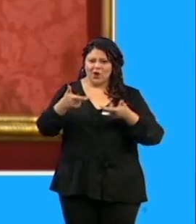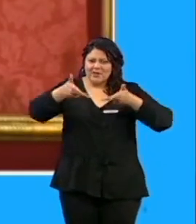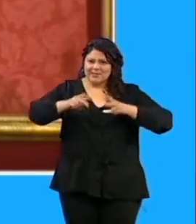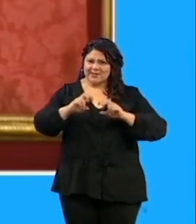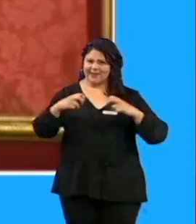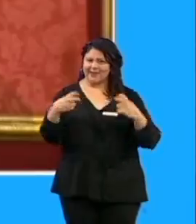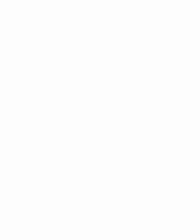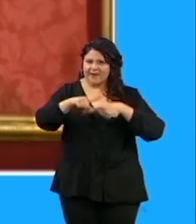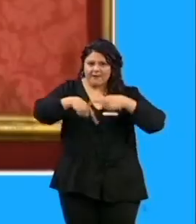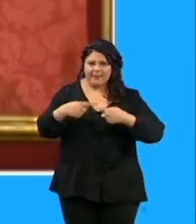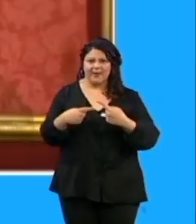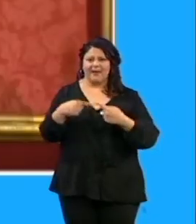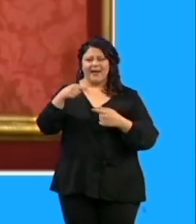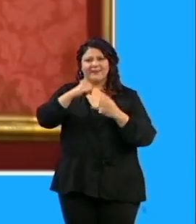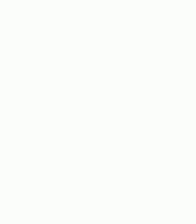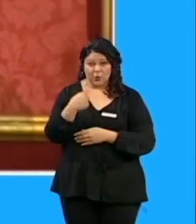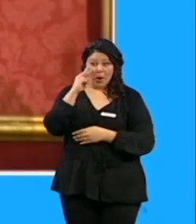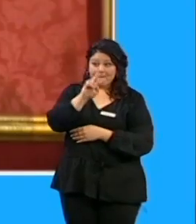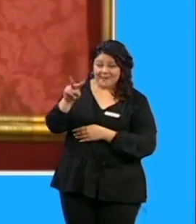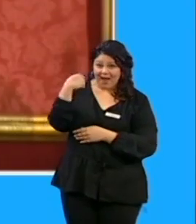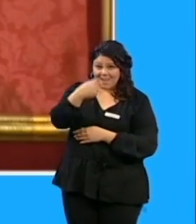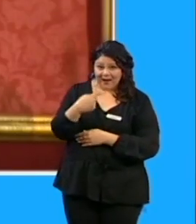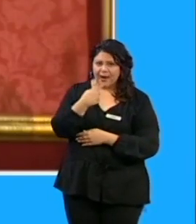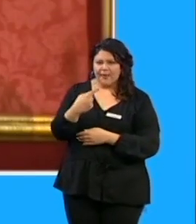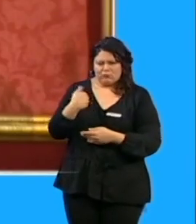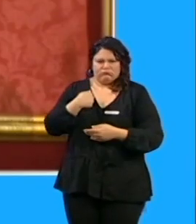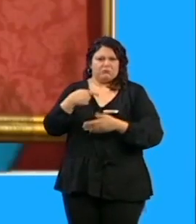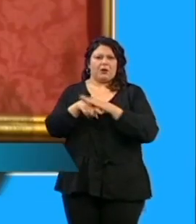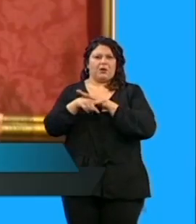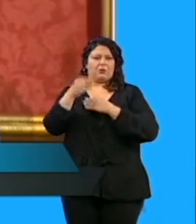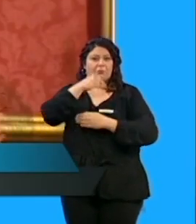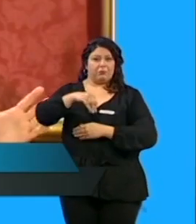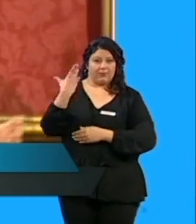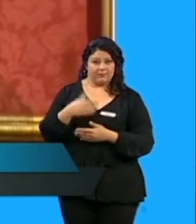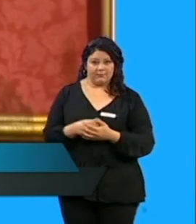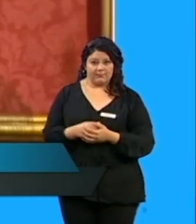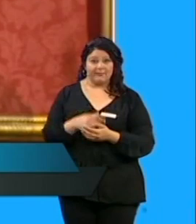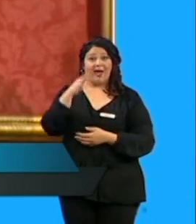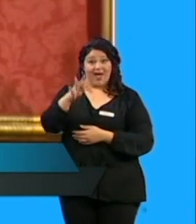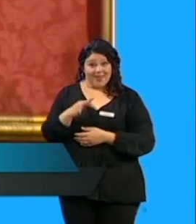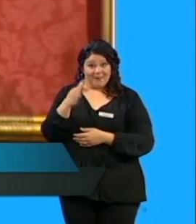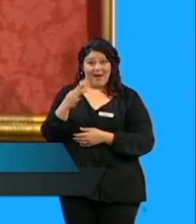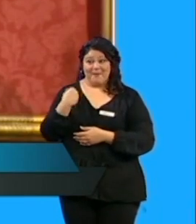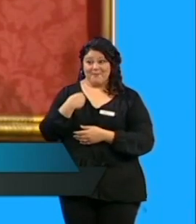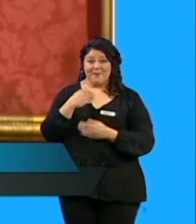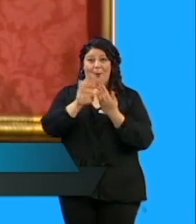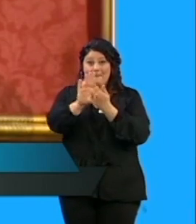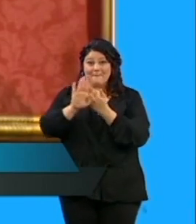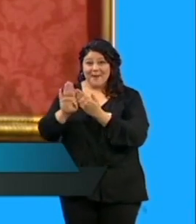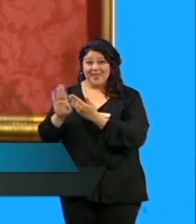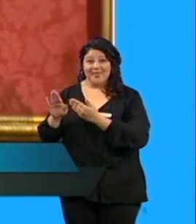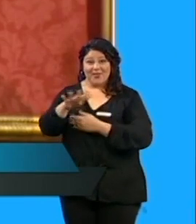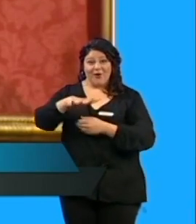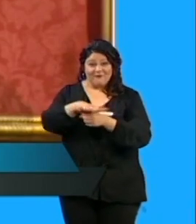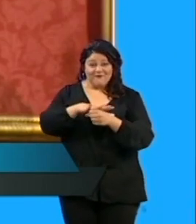y hacen cola a diario para poder subsistir. Va usted, además, a mirar a la cara a las asociaciones de vecinos de los barrios de Norte